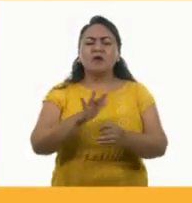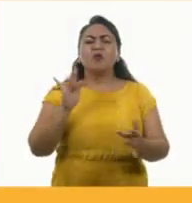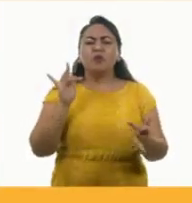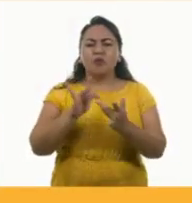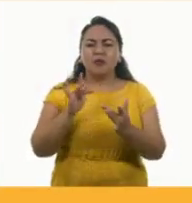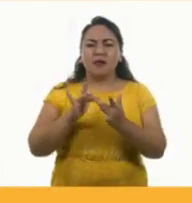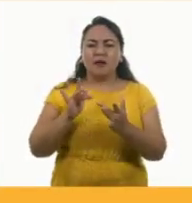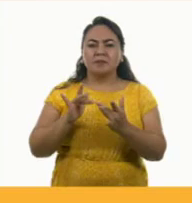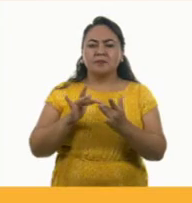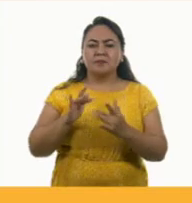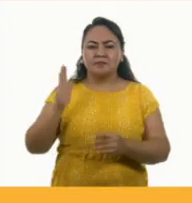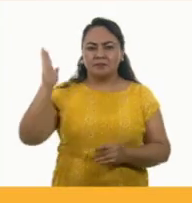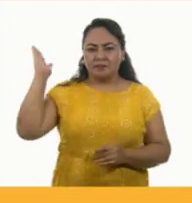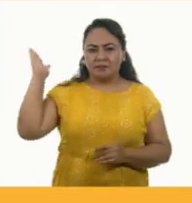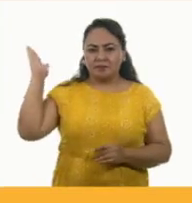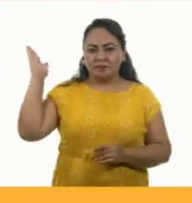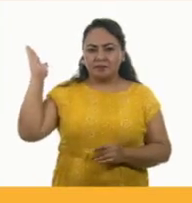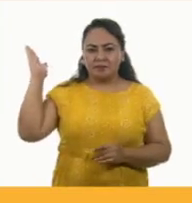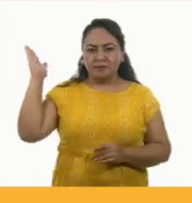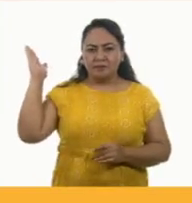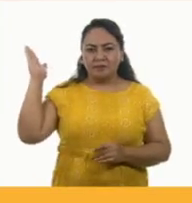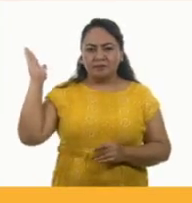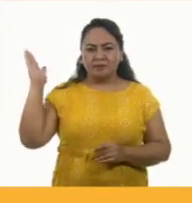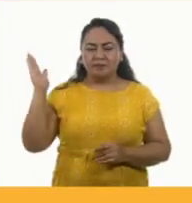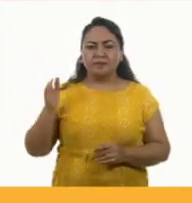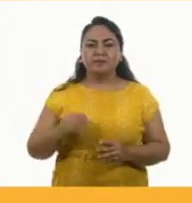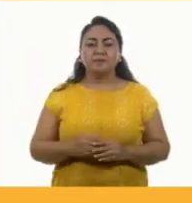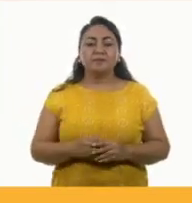sep.gob.mx, correo electrónico: